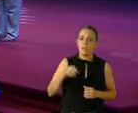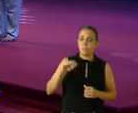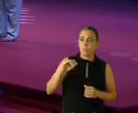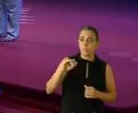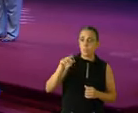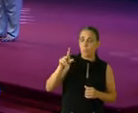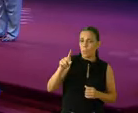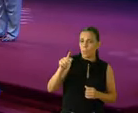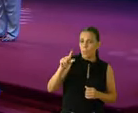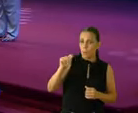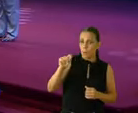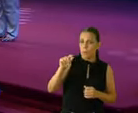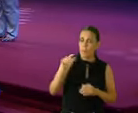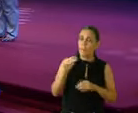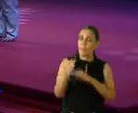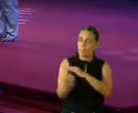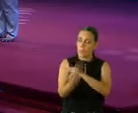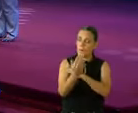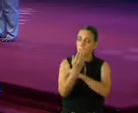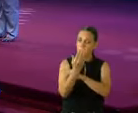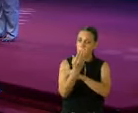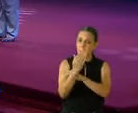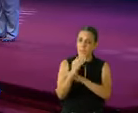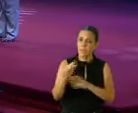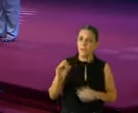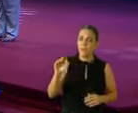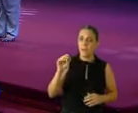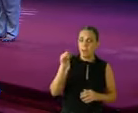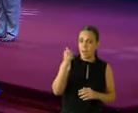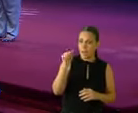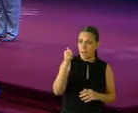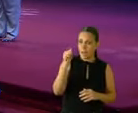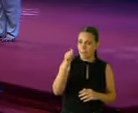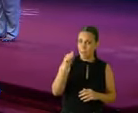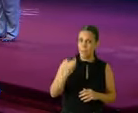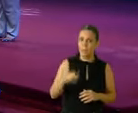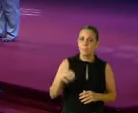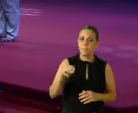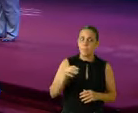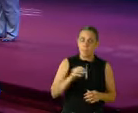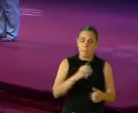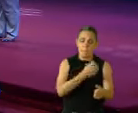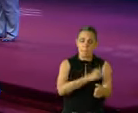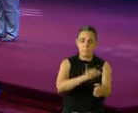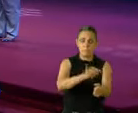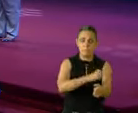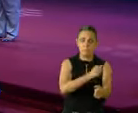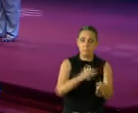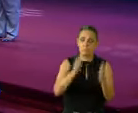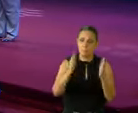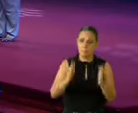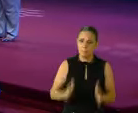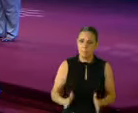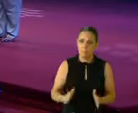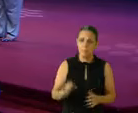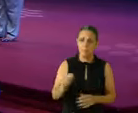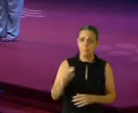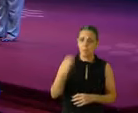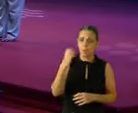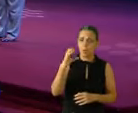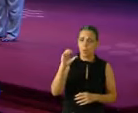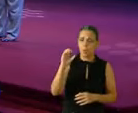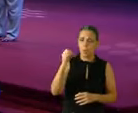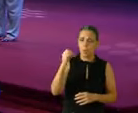a las 10, vamos a tener a la ministra Yarida Coradín en la adoración al Señor. Y le damos gracias al Señor por esta